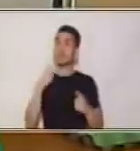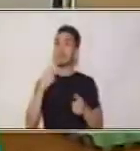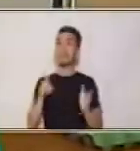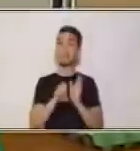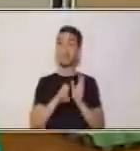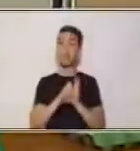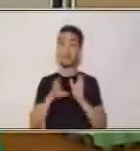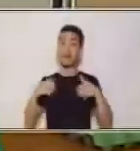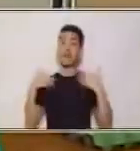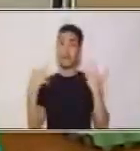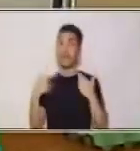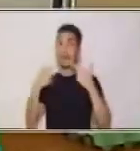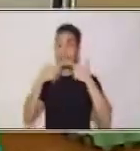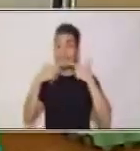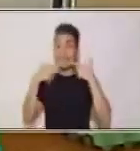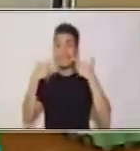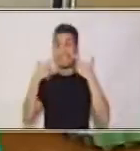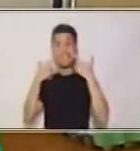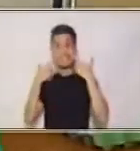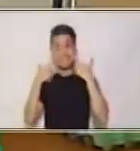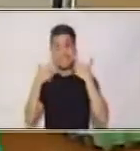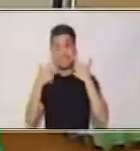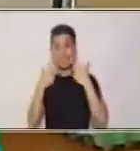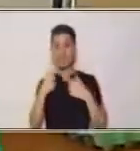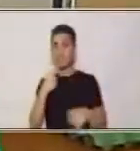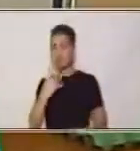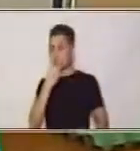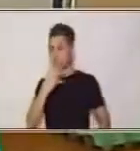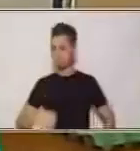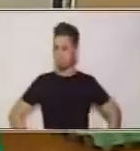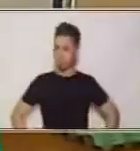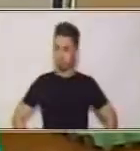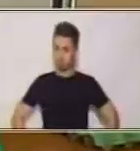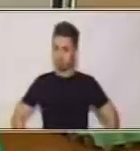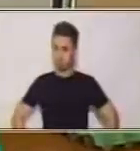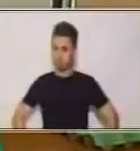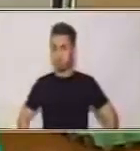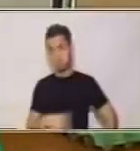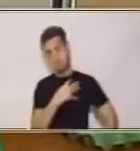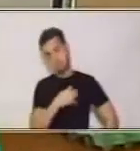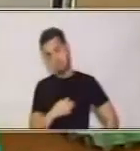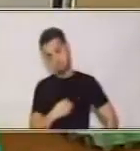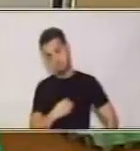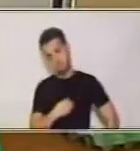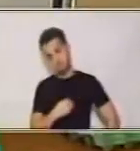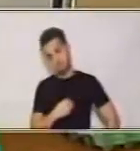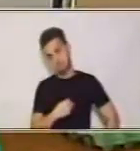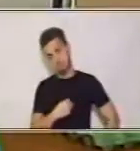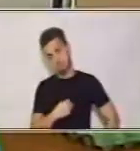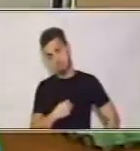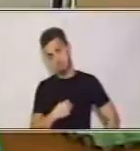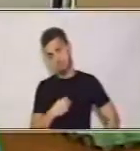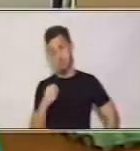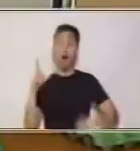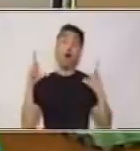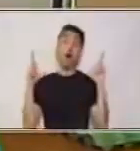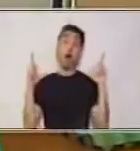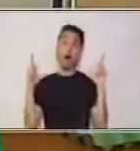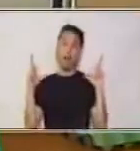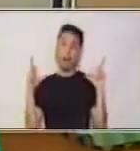¿cómo vamos a hacer la carita? Sí, si nos dicen enojo. Si nos dicen tristeza. Si nos dicen asombro.